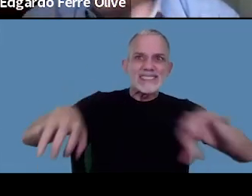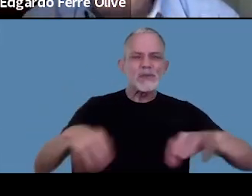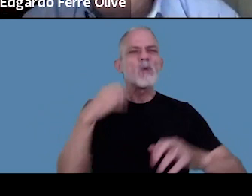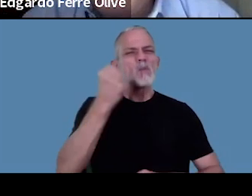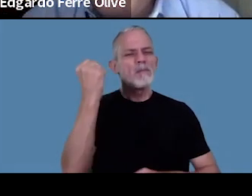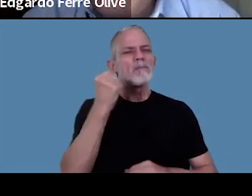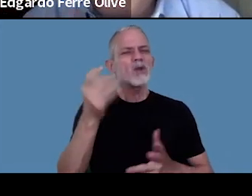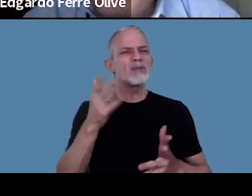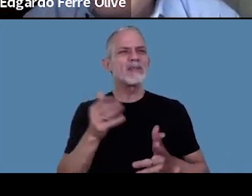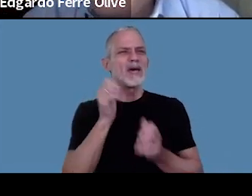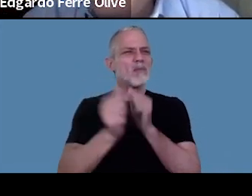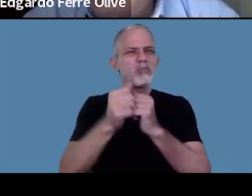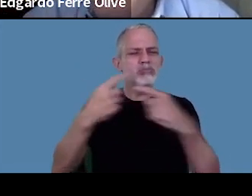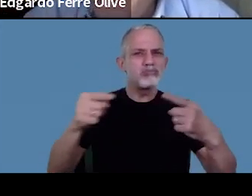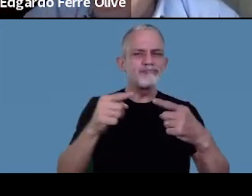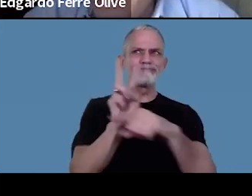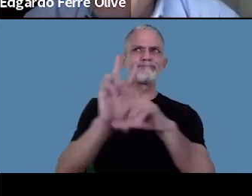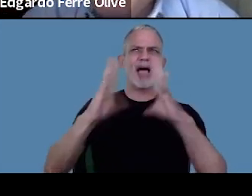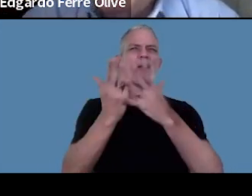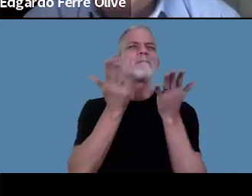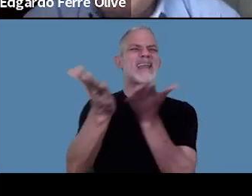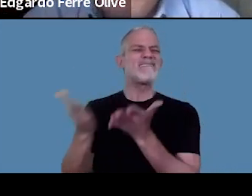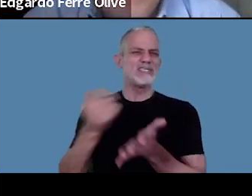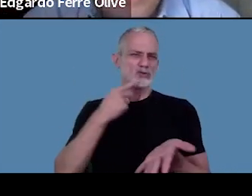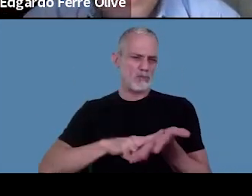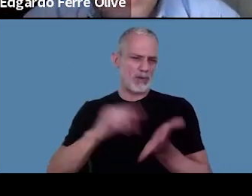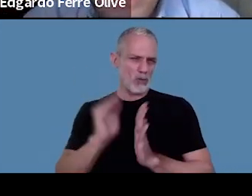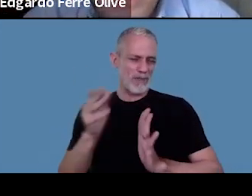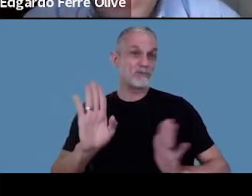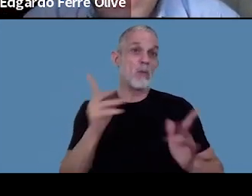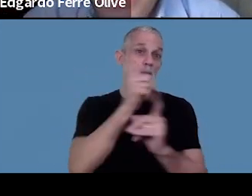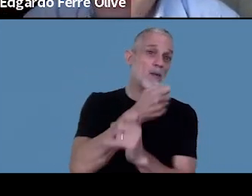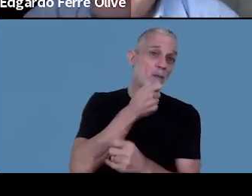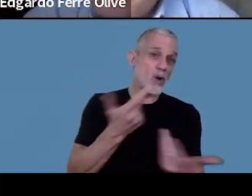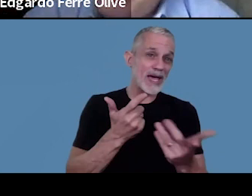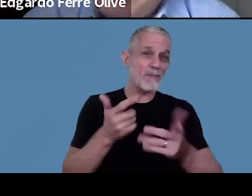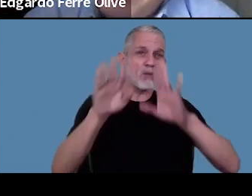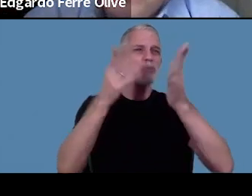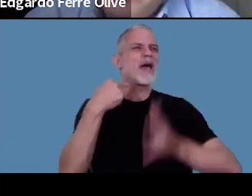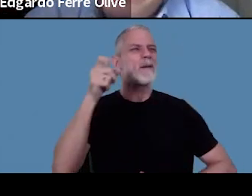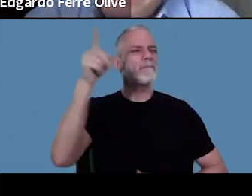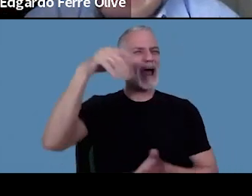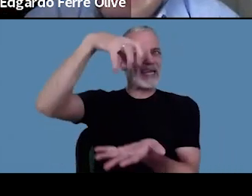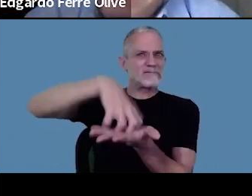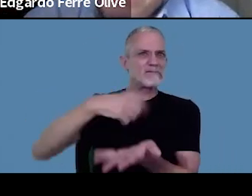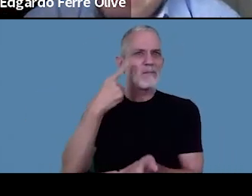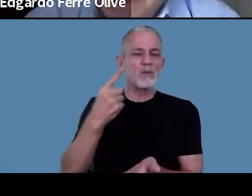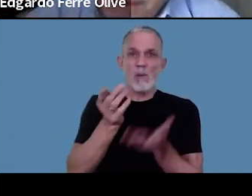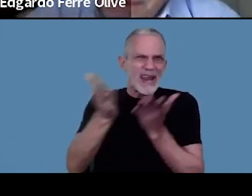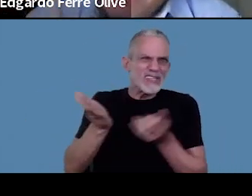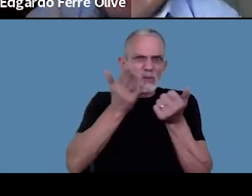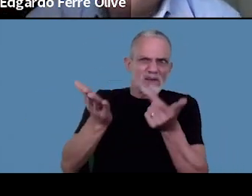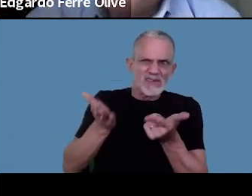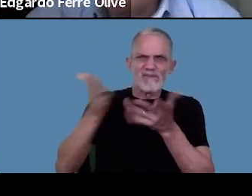se producen con el ambiente ciertos beneficios fiscales. El problema que se da, por ejemplo, en los ayuntamientos españoles, que se dieron cuenta que eran todos beneficios. O